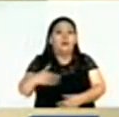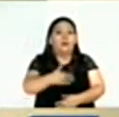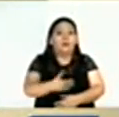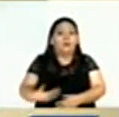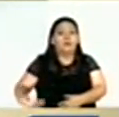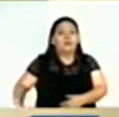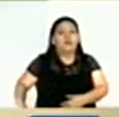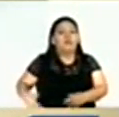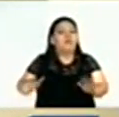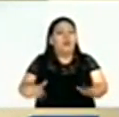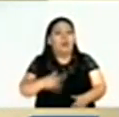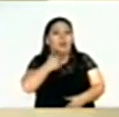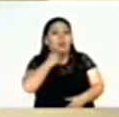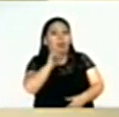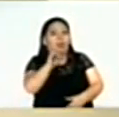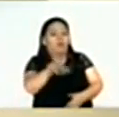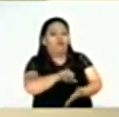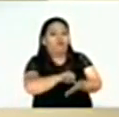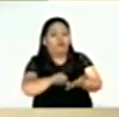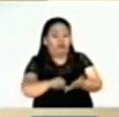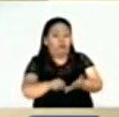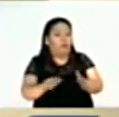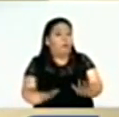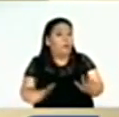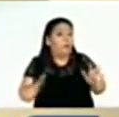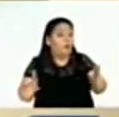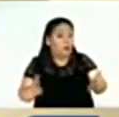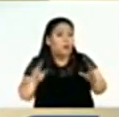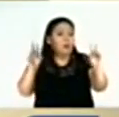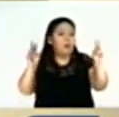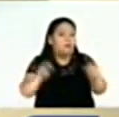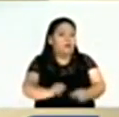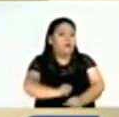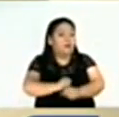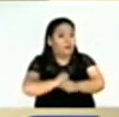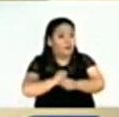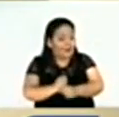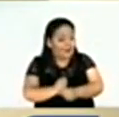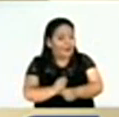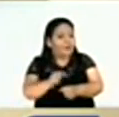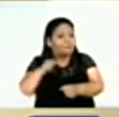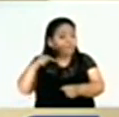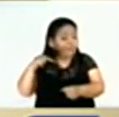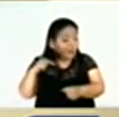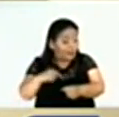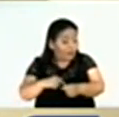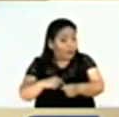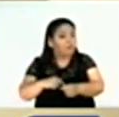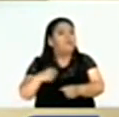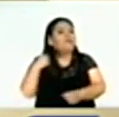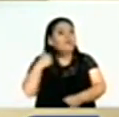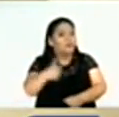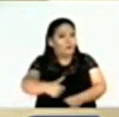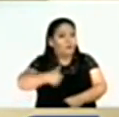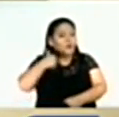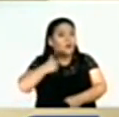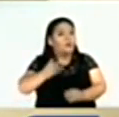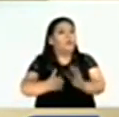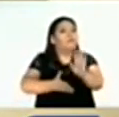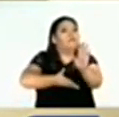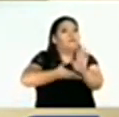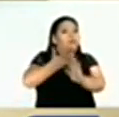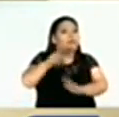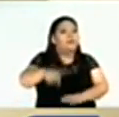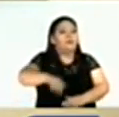de Comercio fue enfático en también decir que la seguridad es uno de los factores que se ha sumado para el crecimiento de la economía en